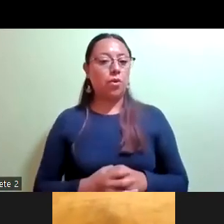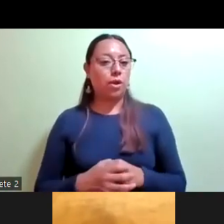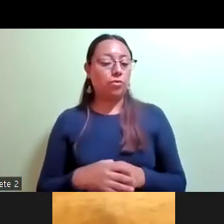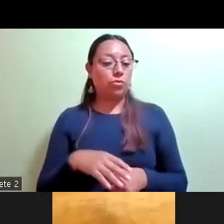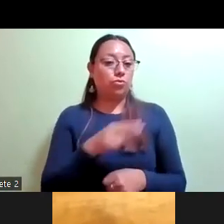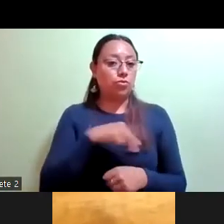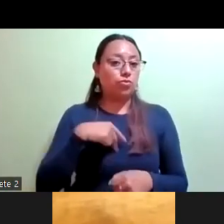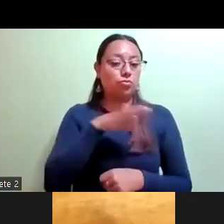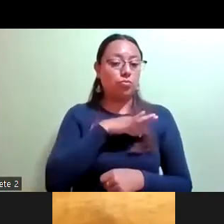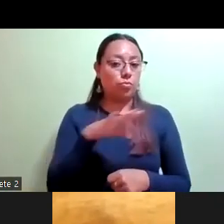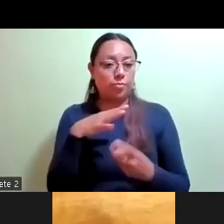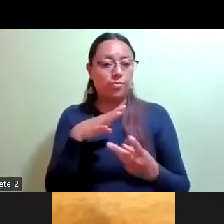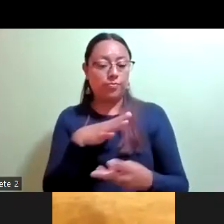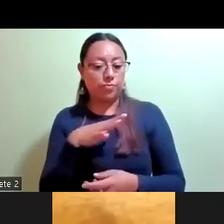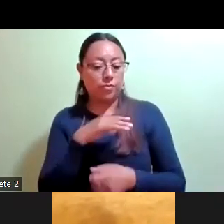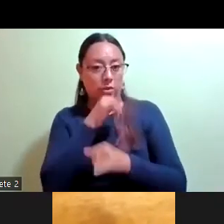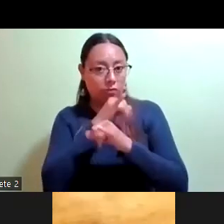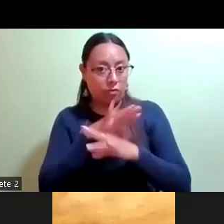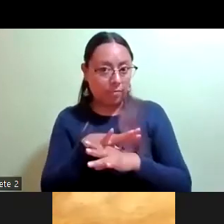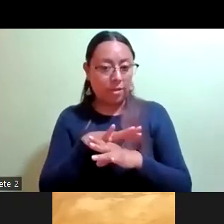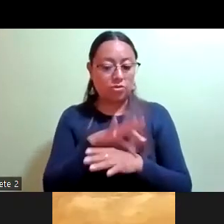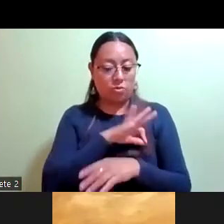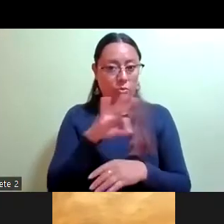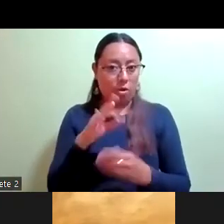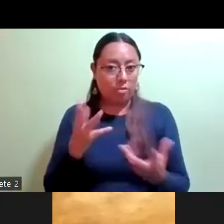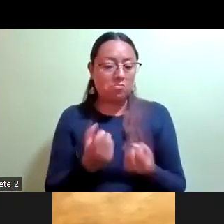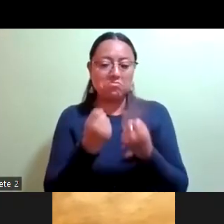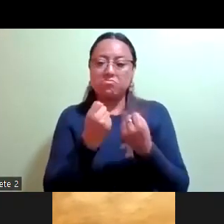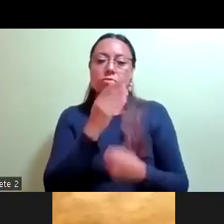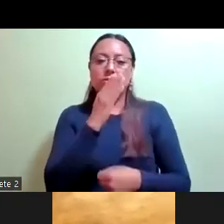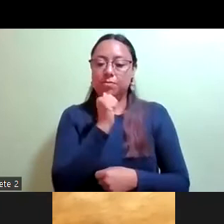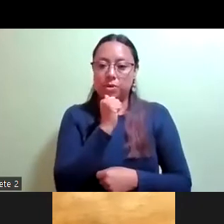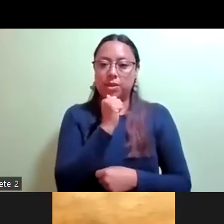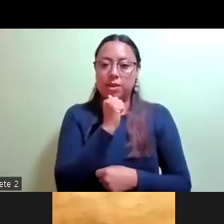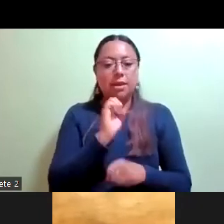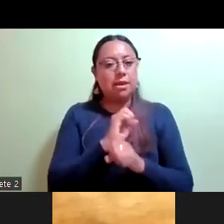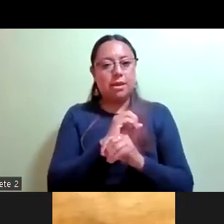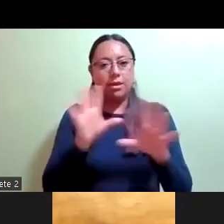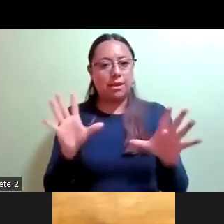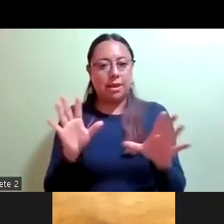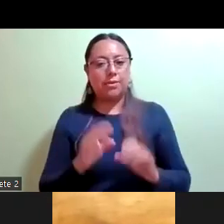pueda salvarse la información. Y obviamente esto sería